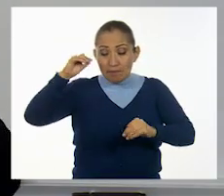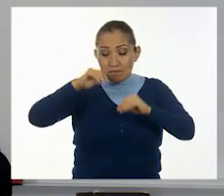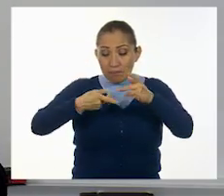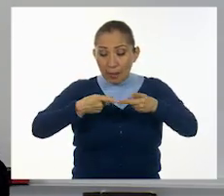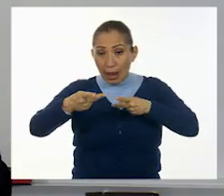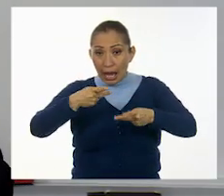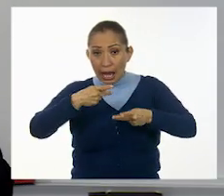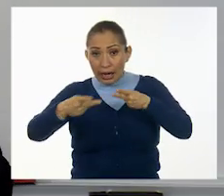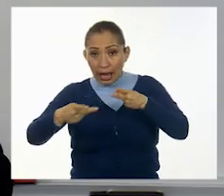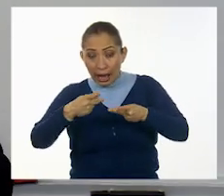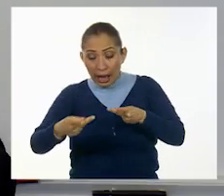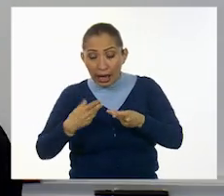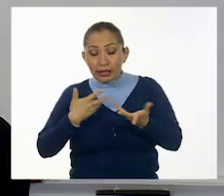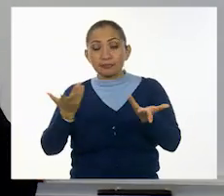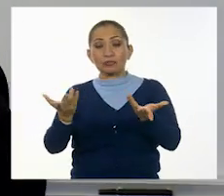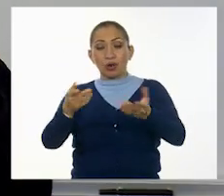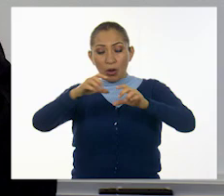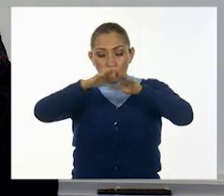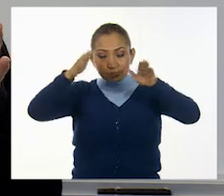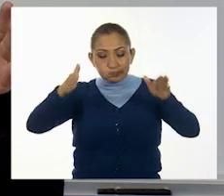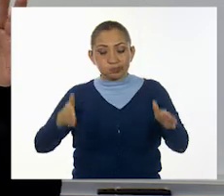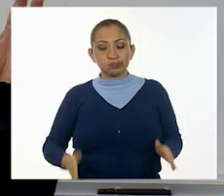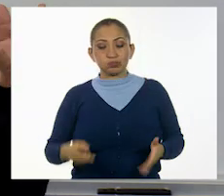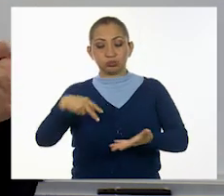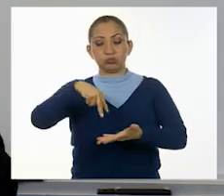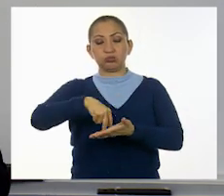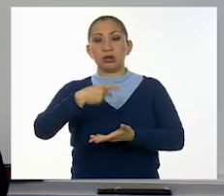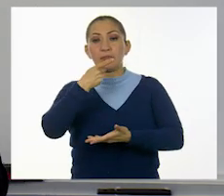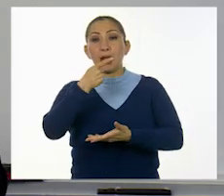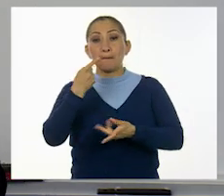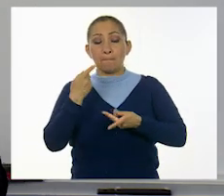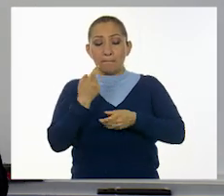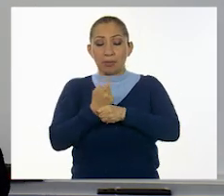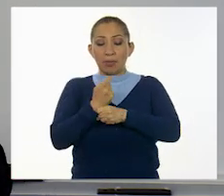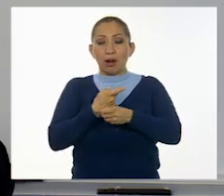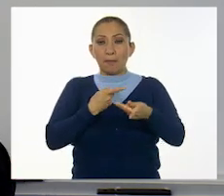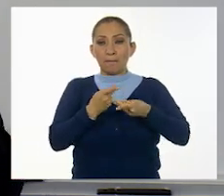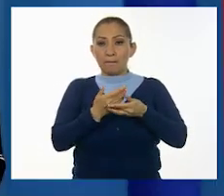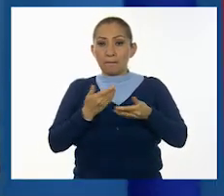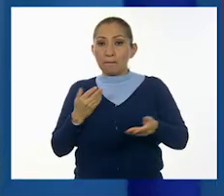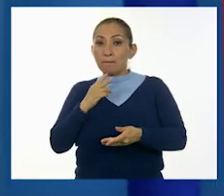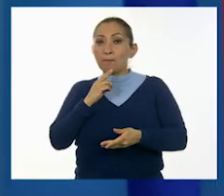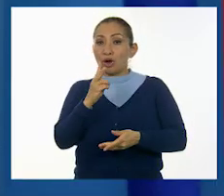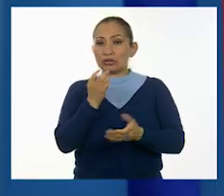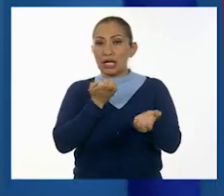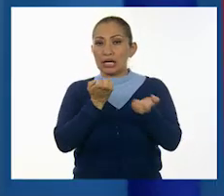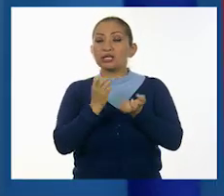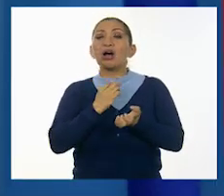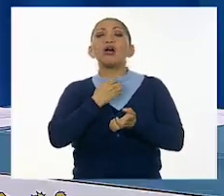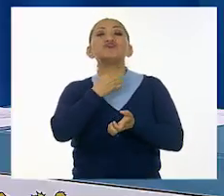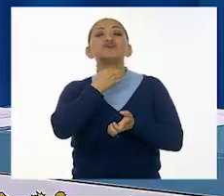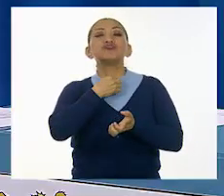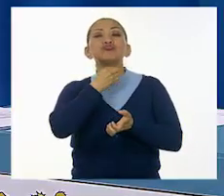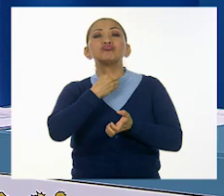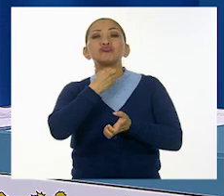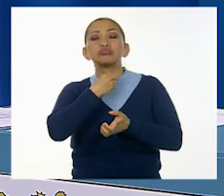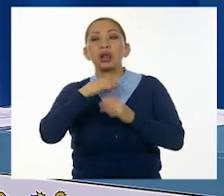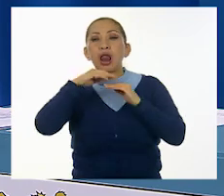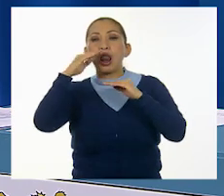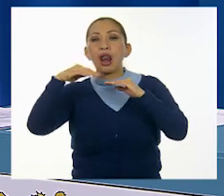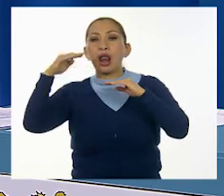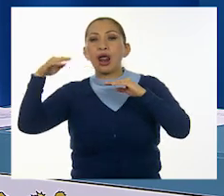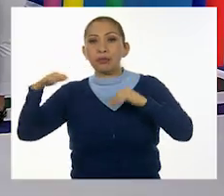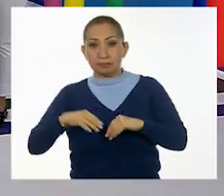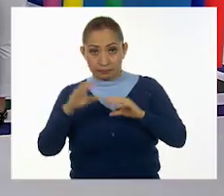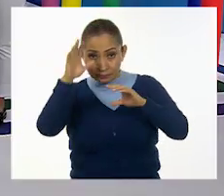en lectura en atril, pues primero tenemos que preparar nuestra voz Ok. con unos ejercicios de vocalización? ¿Están de acuerdo?